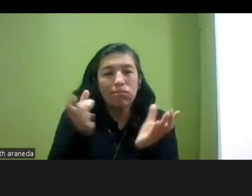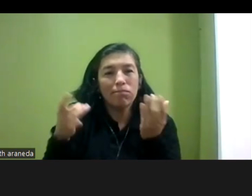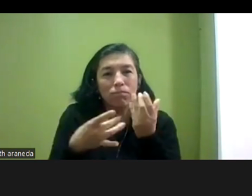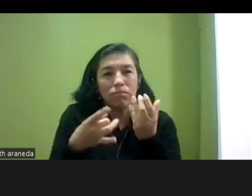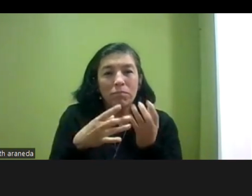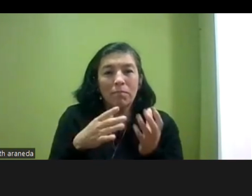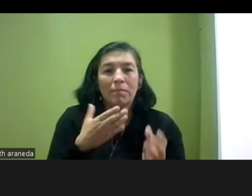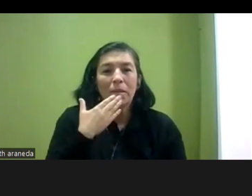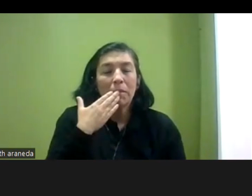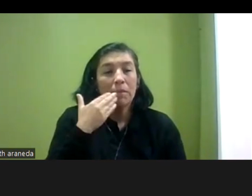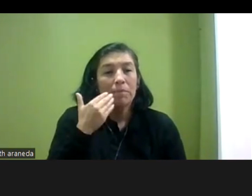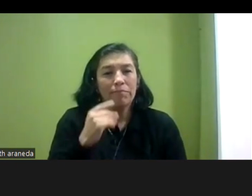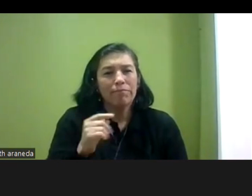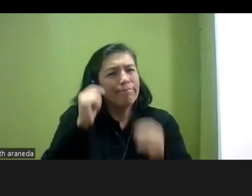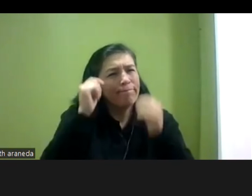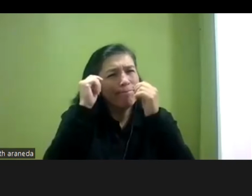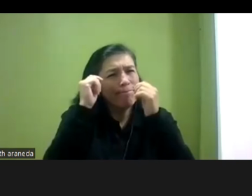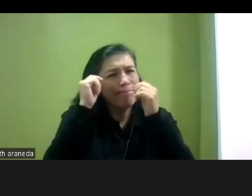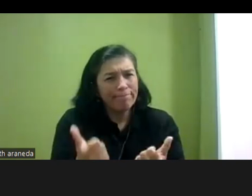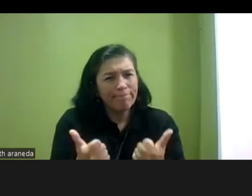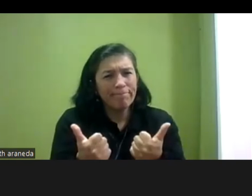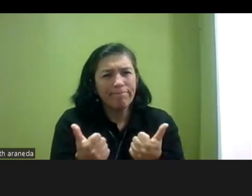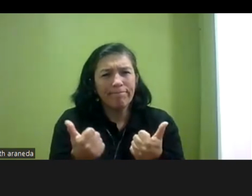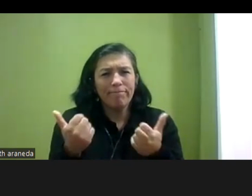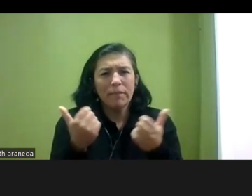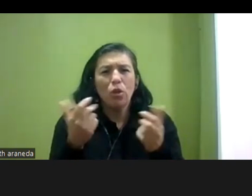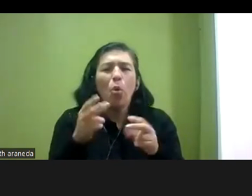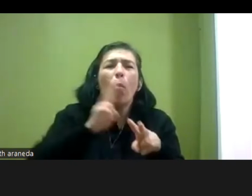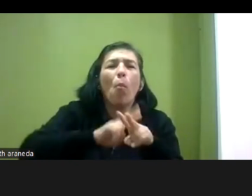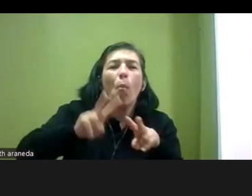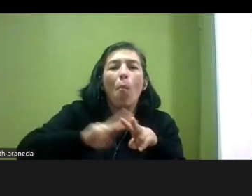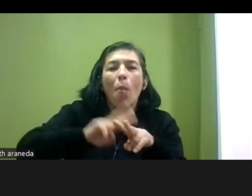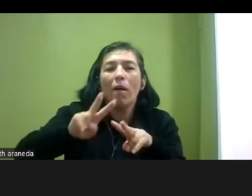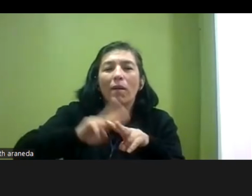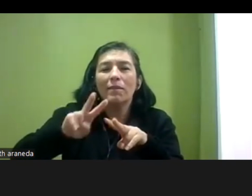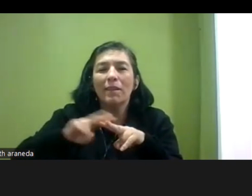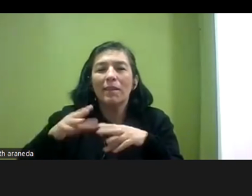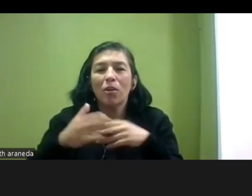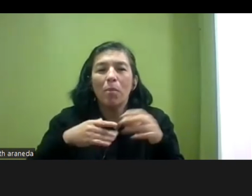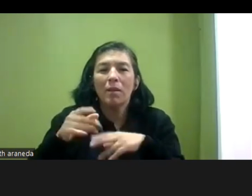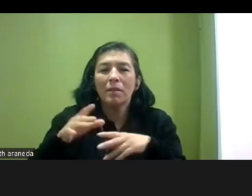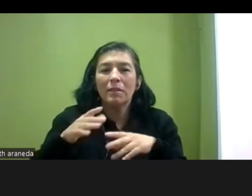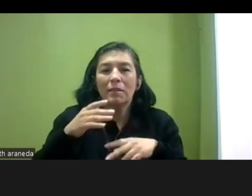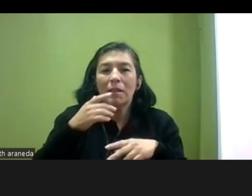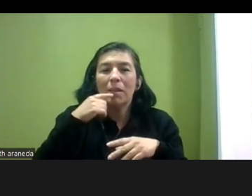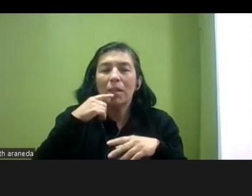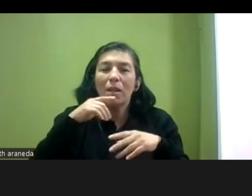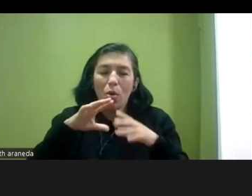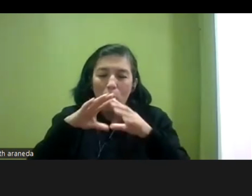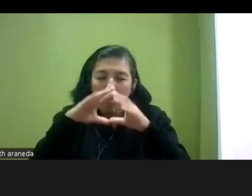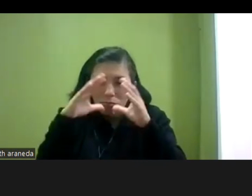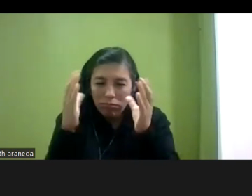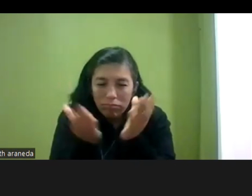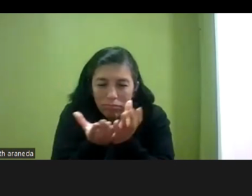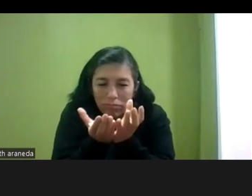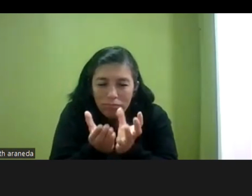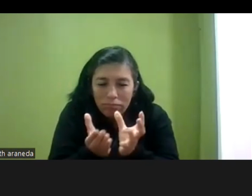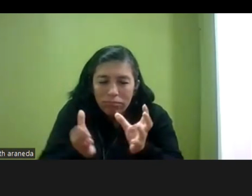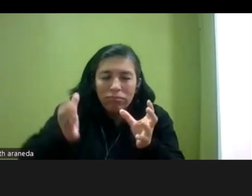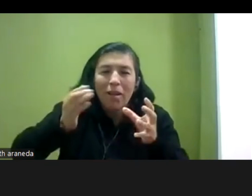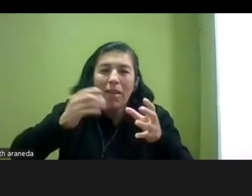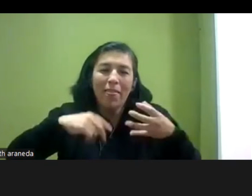la capacidad de componer sobre los cuerpos de las vasijas